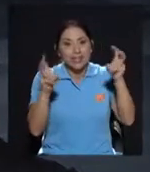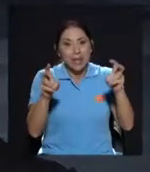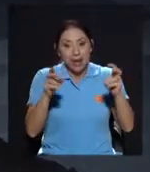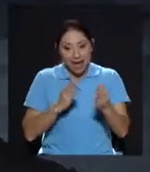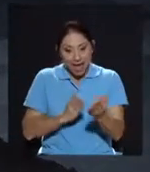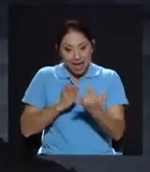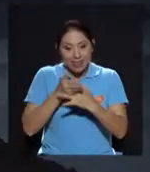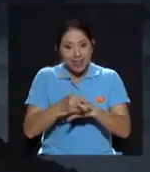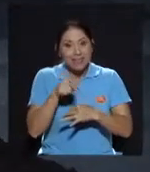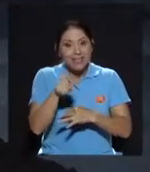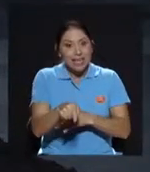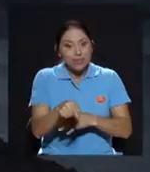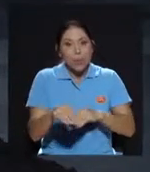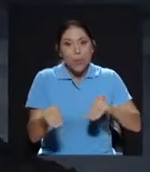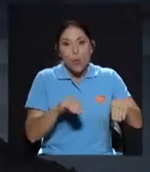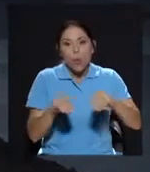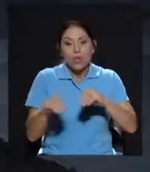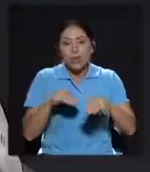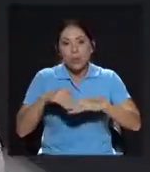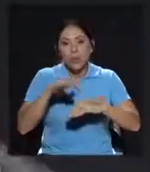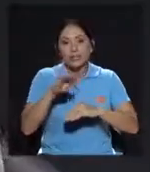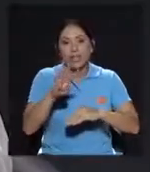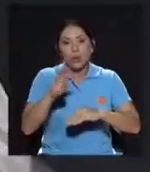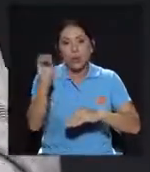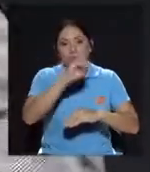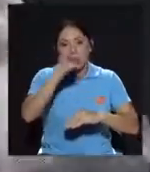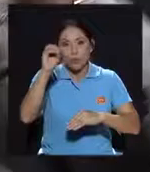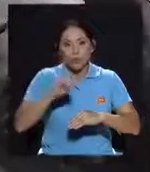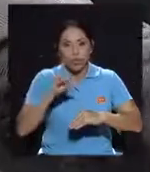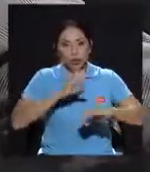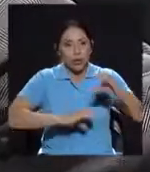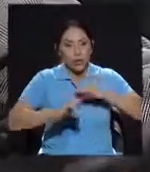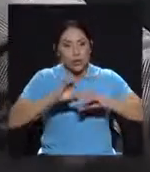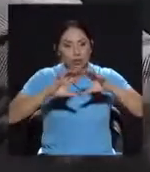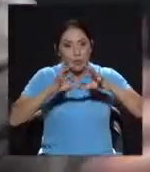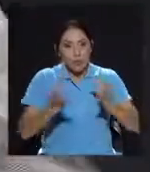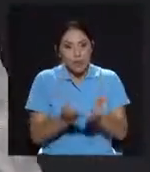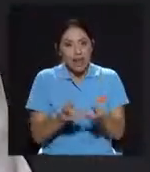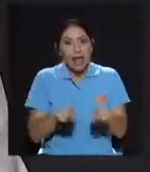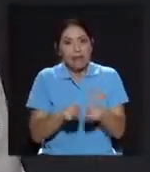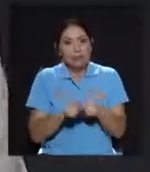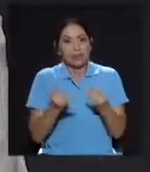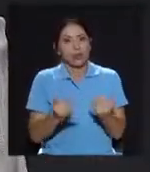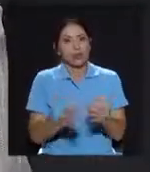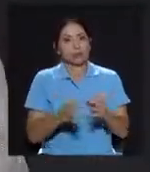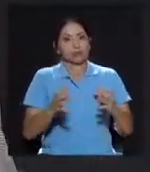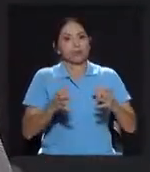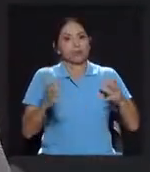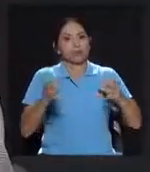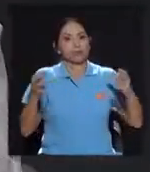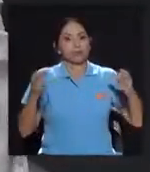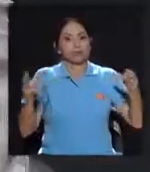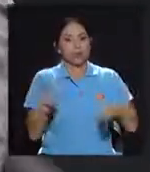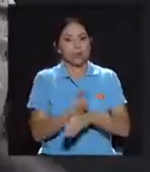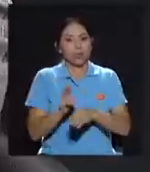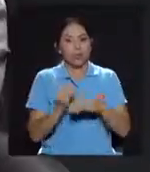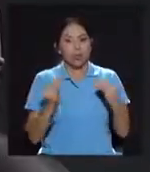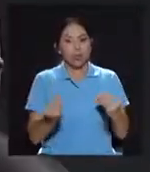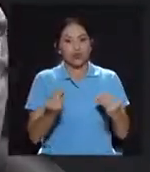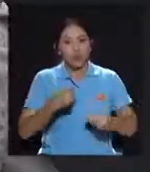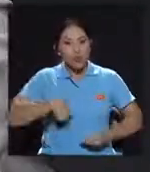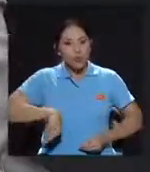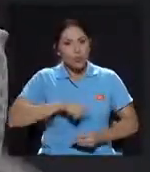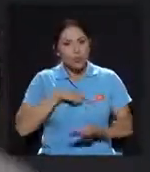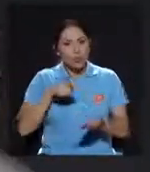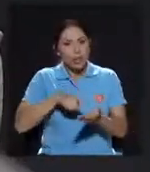40% del comercio mundial en este momento y es además el canal que más está creciendo en el mundo entonces ahí tenemos una gran deuda bueno costa rica